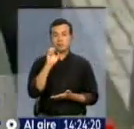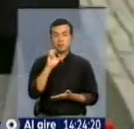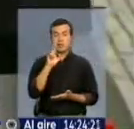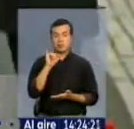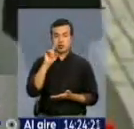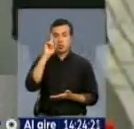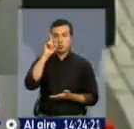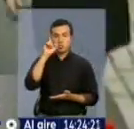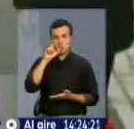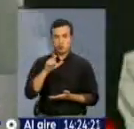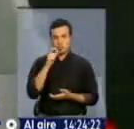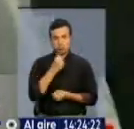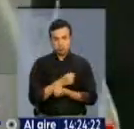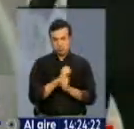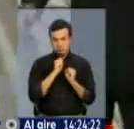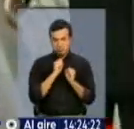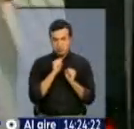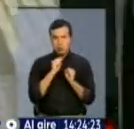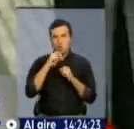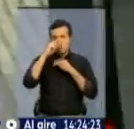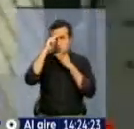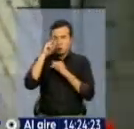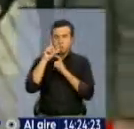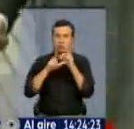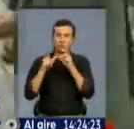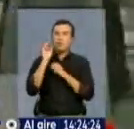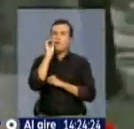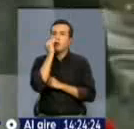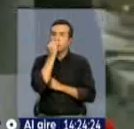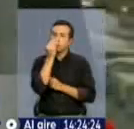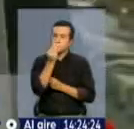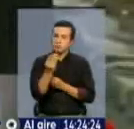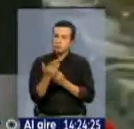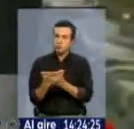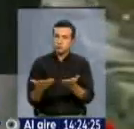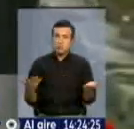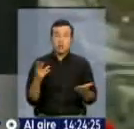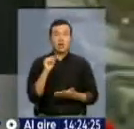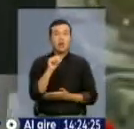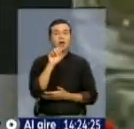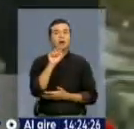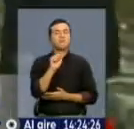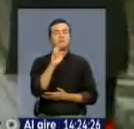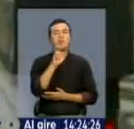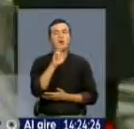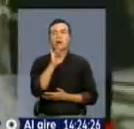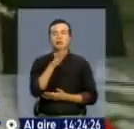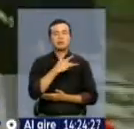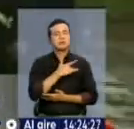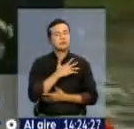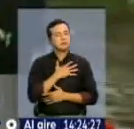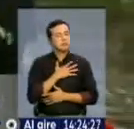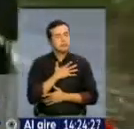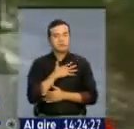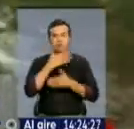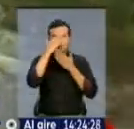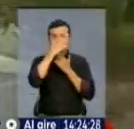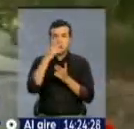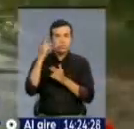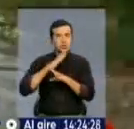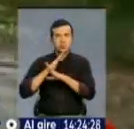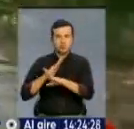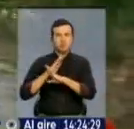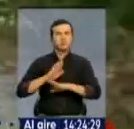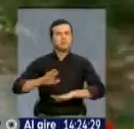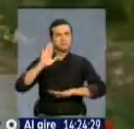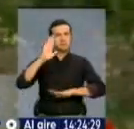sobrevivientes, realizaron un homenaje a las víctimas con ofrendas florales. Macri rechazó este tipo de ataques terroristas y reiteró su